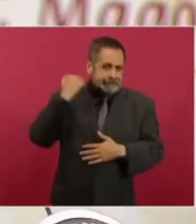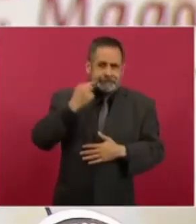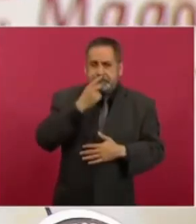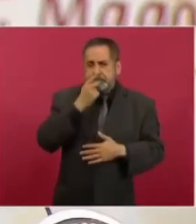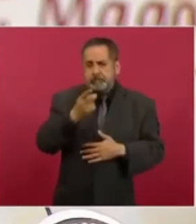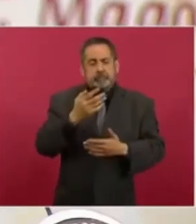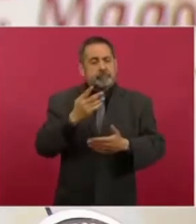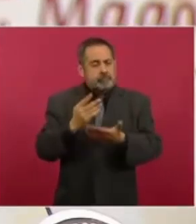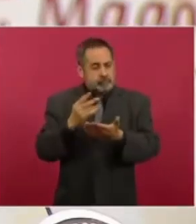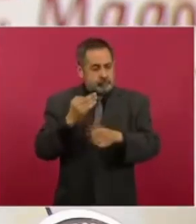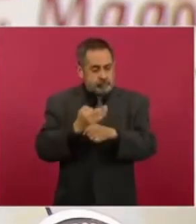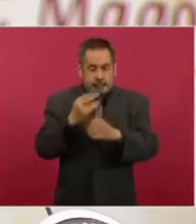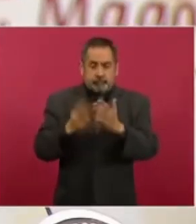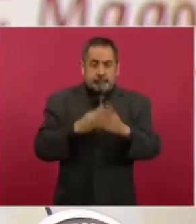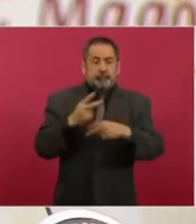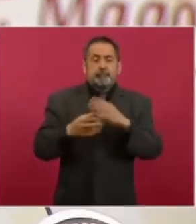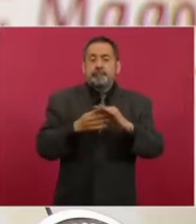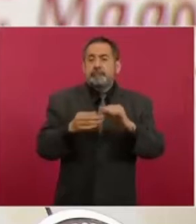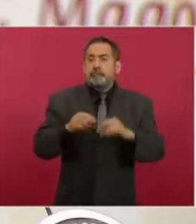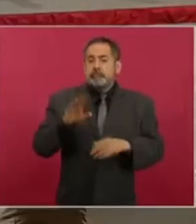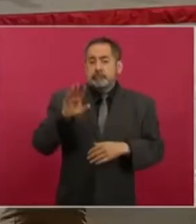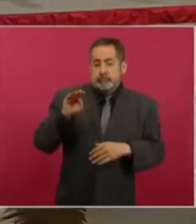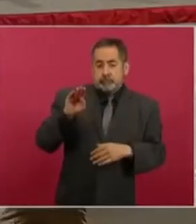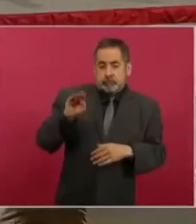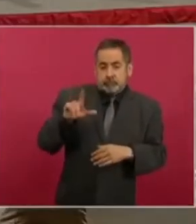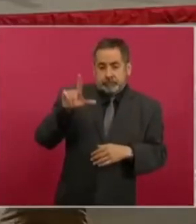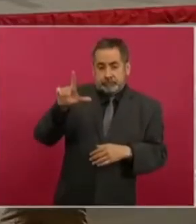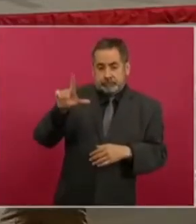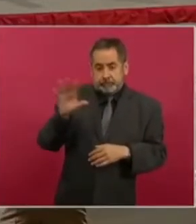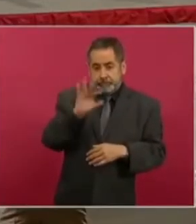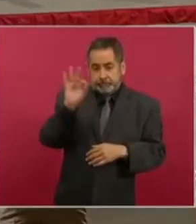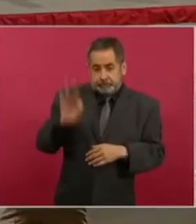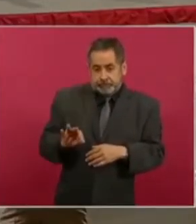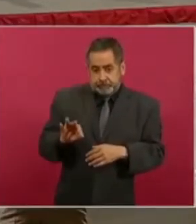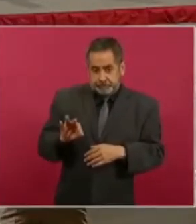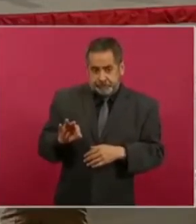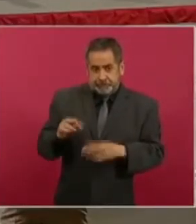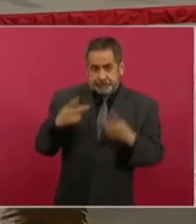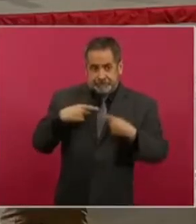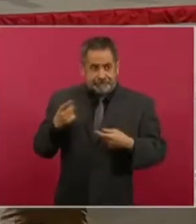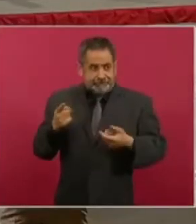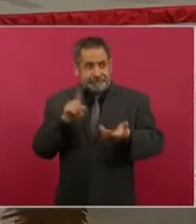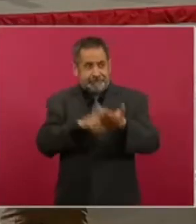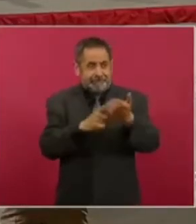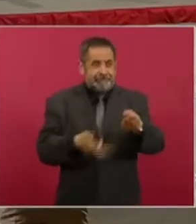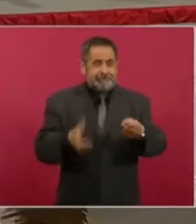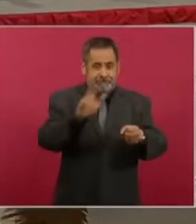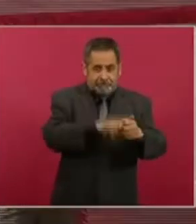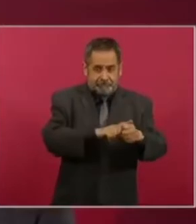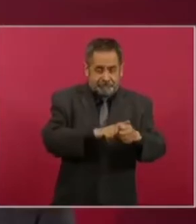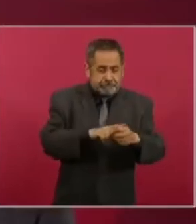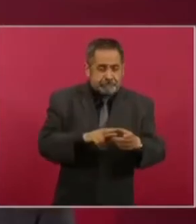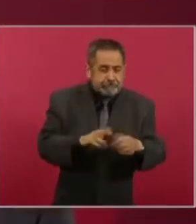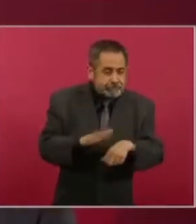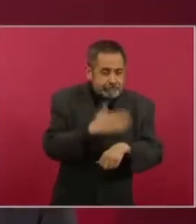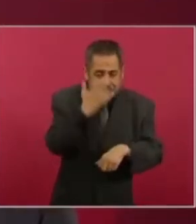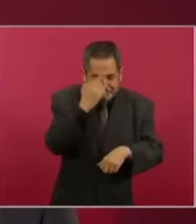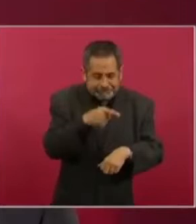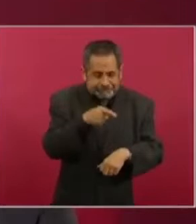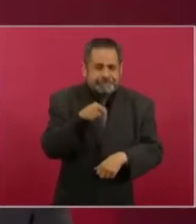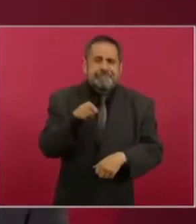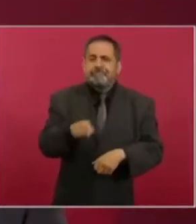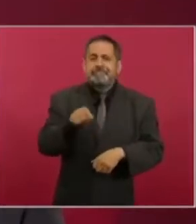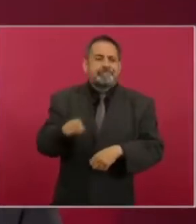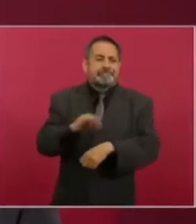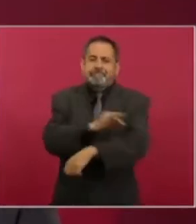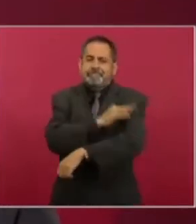que más del 97% de las personas hospitalizadas durante la cuarta ola fueron personas no vacunadas. Quien